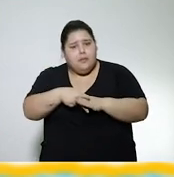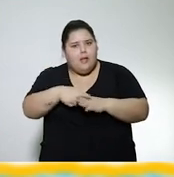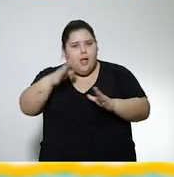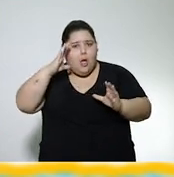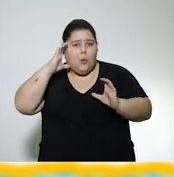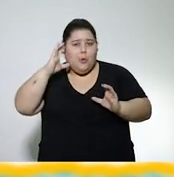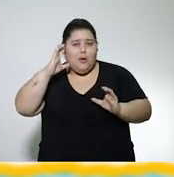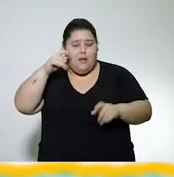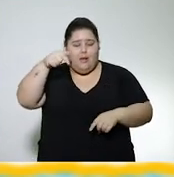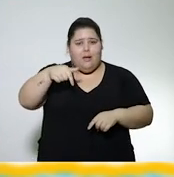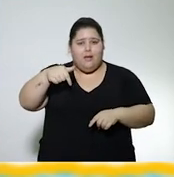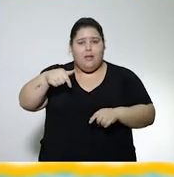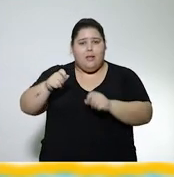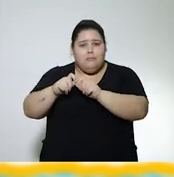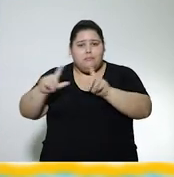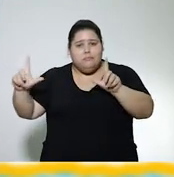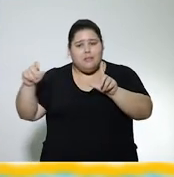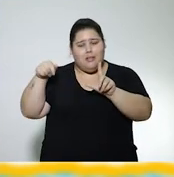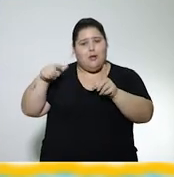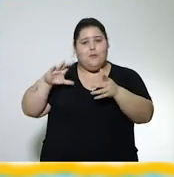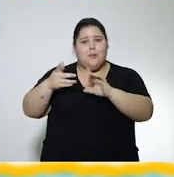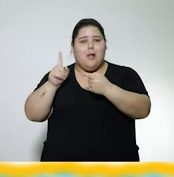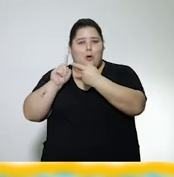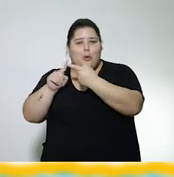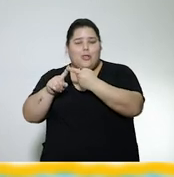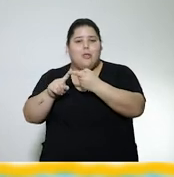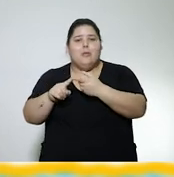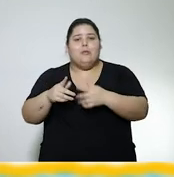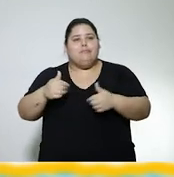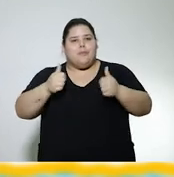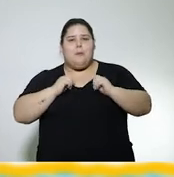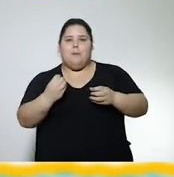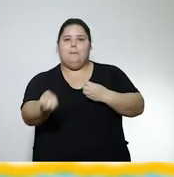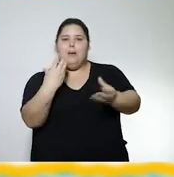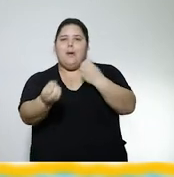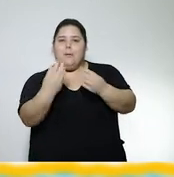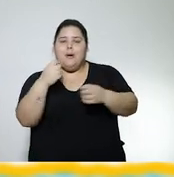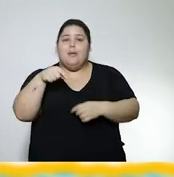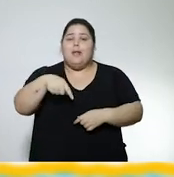pausa? Recordando acá, esta es nuestra vía de comunicación. Esperamos tus